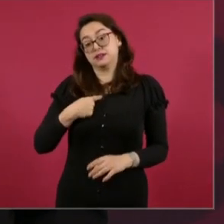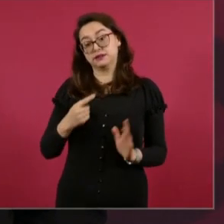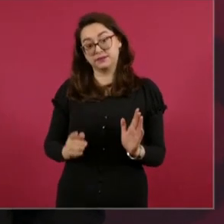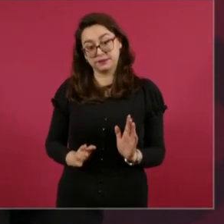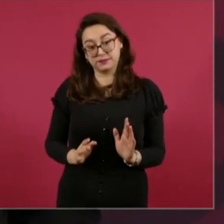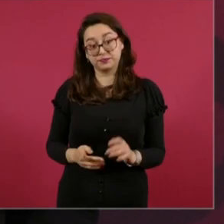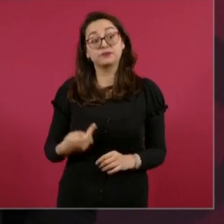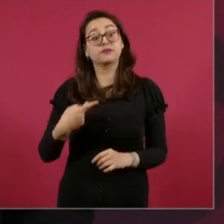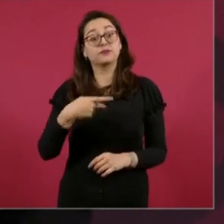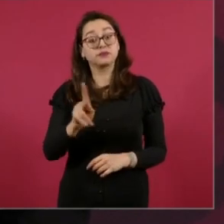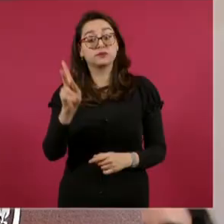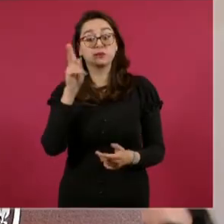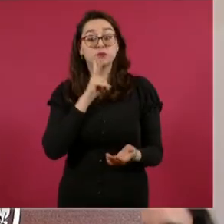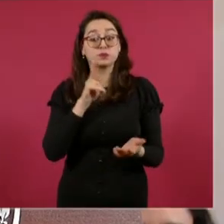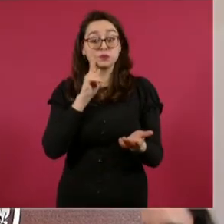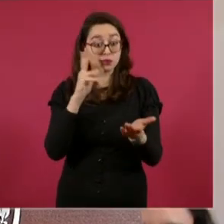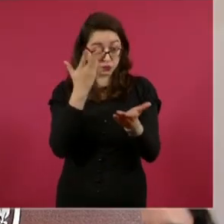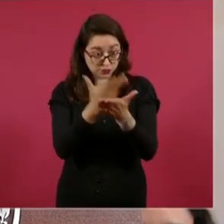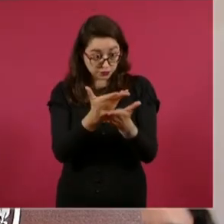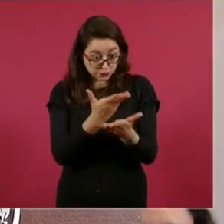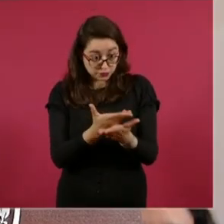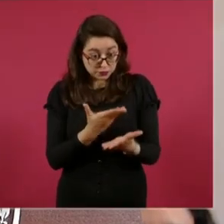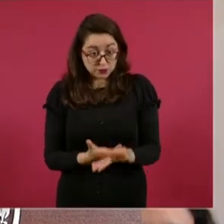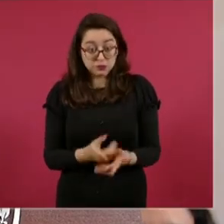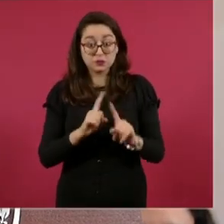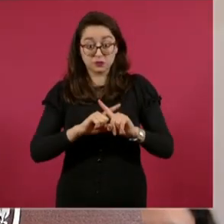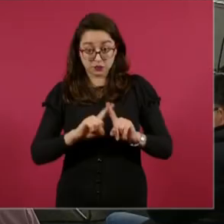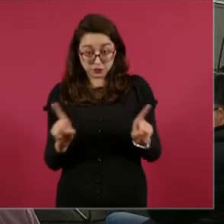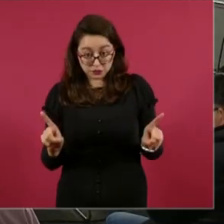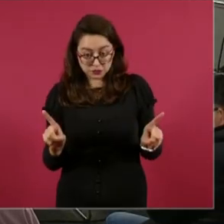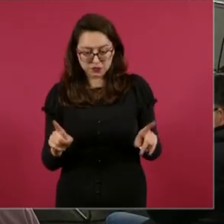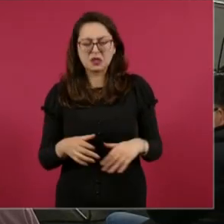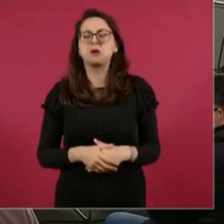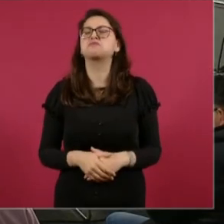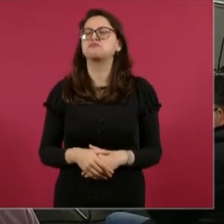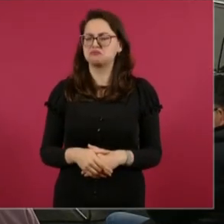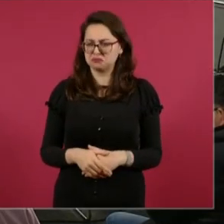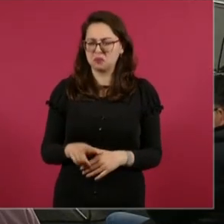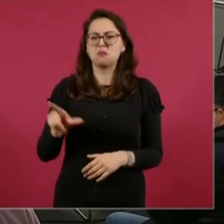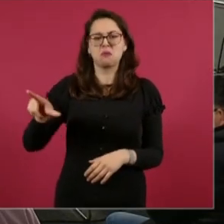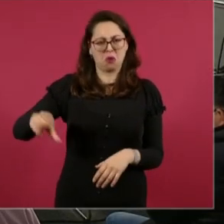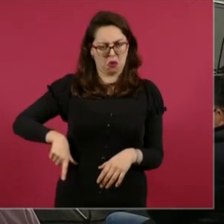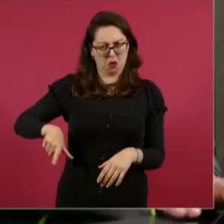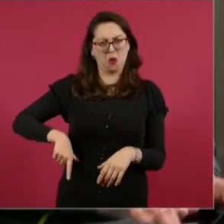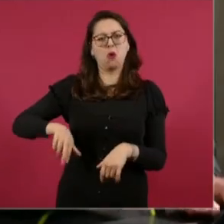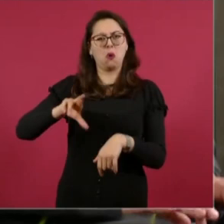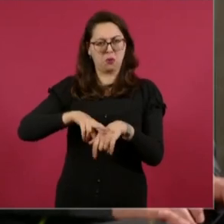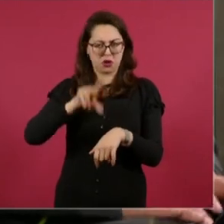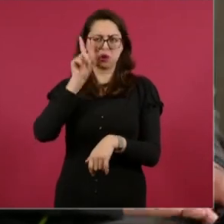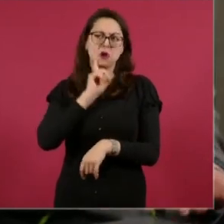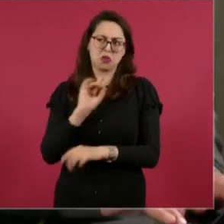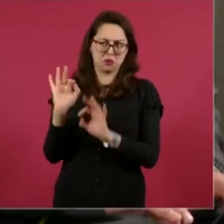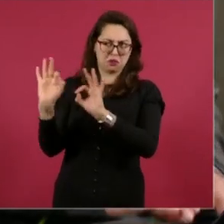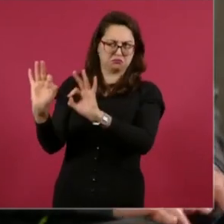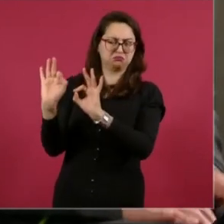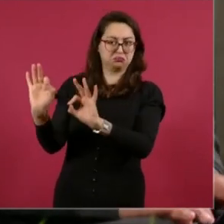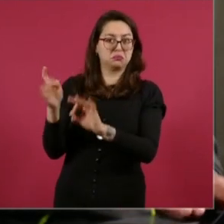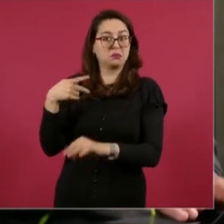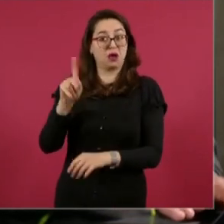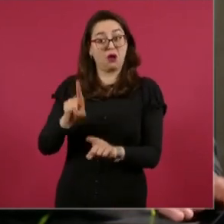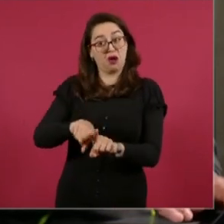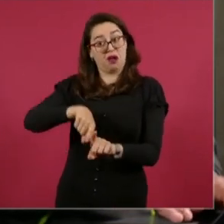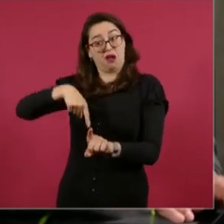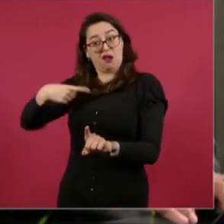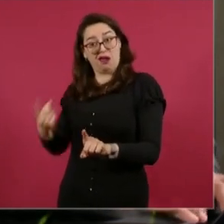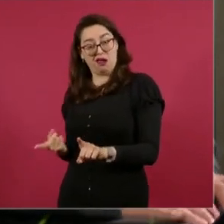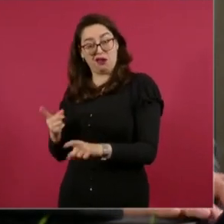pero si hay pruebas en contrario… Pues aquí, sí, seguramente ella sea una funcionaria honesta. Aquí el señalamiento es del oficial